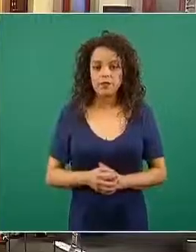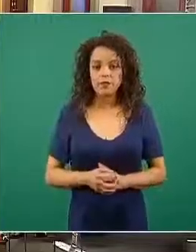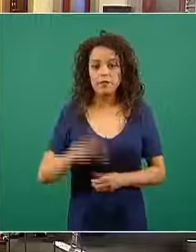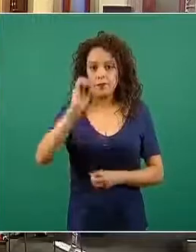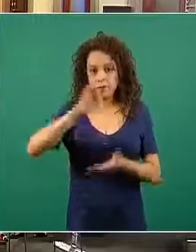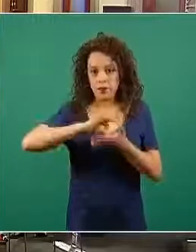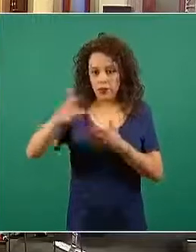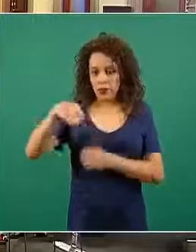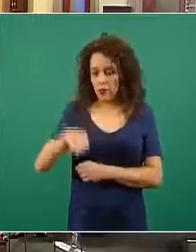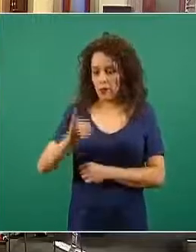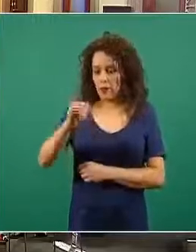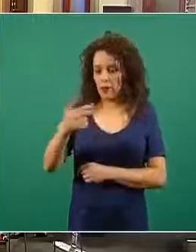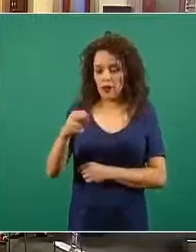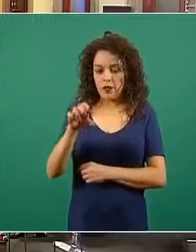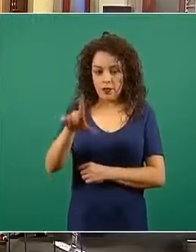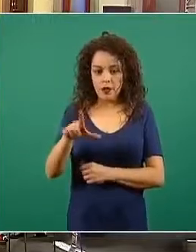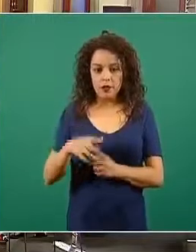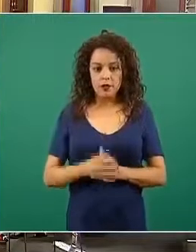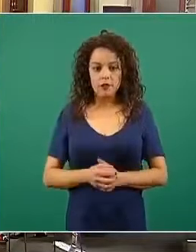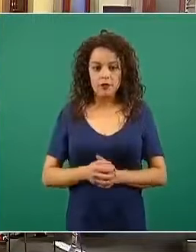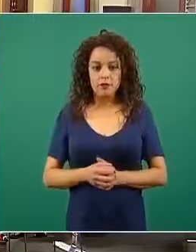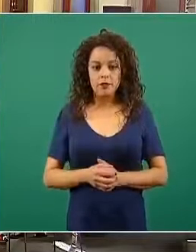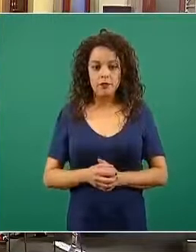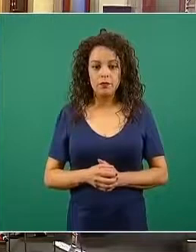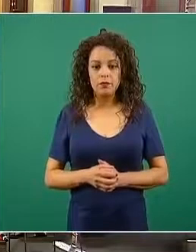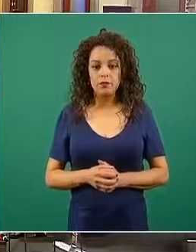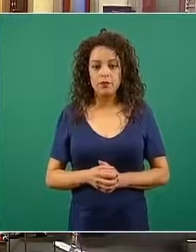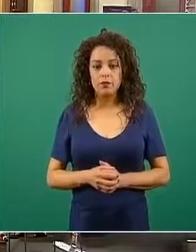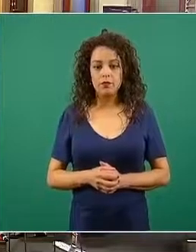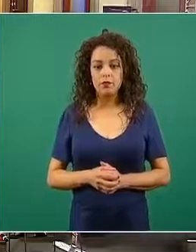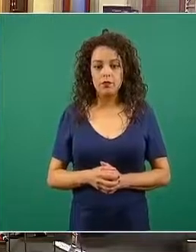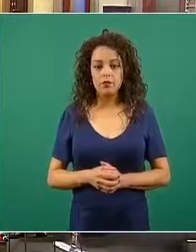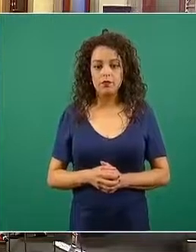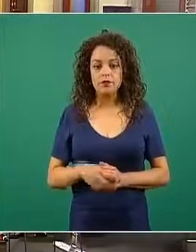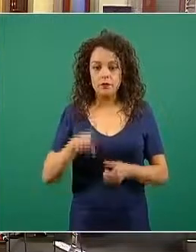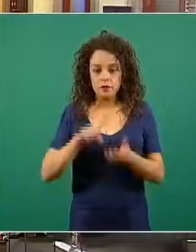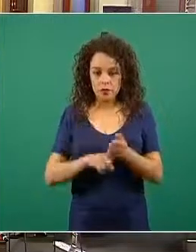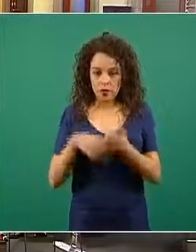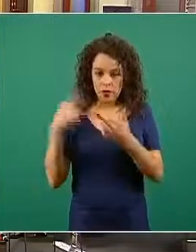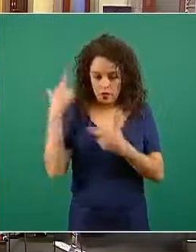Miguel, muchas gracias. Creo que los análisis que se han